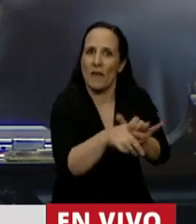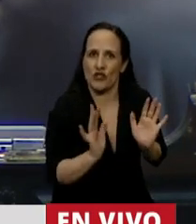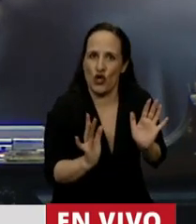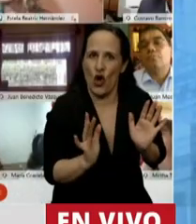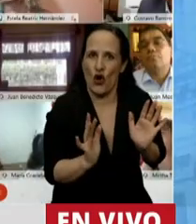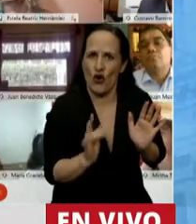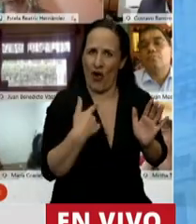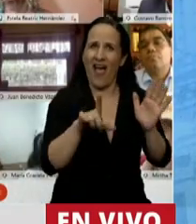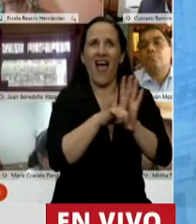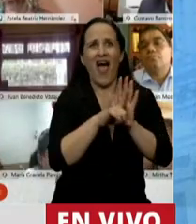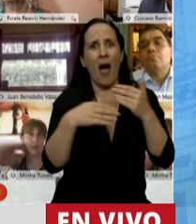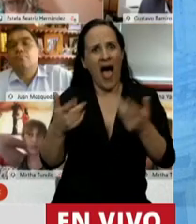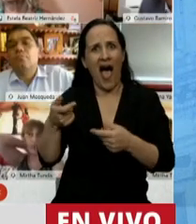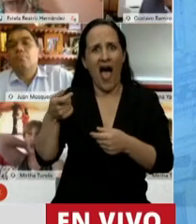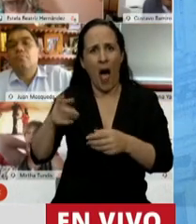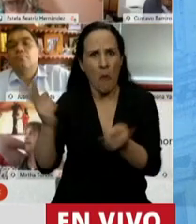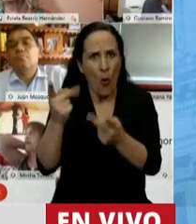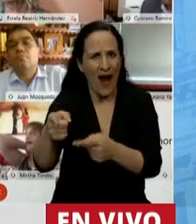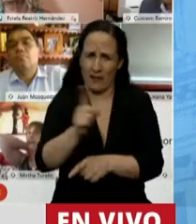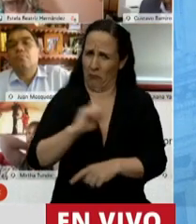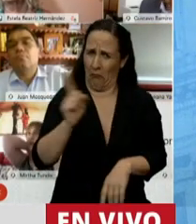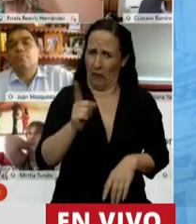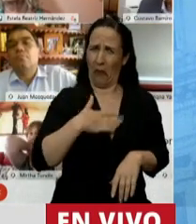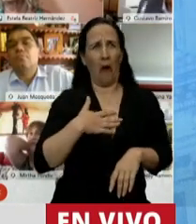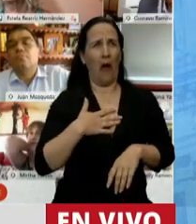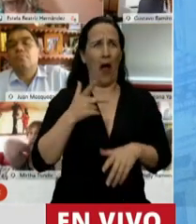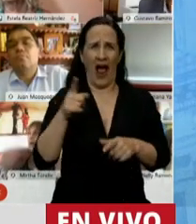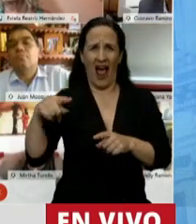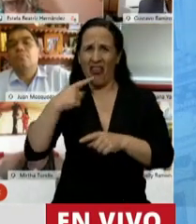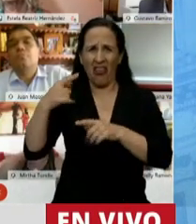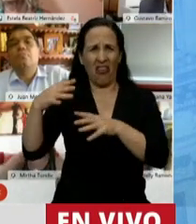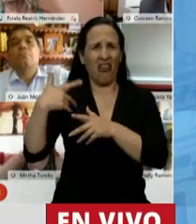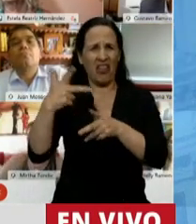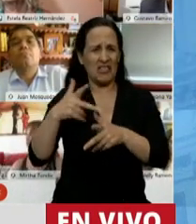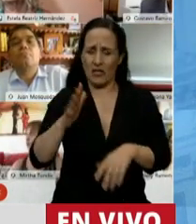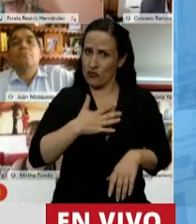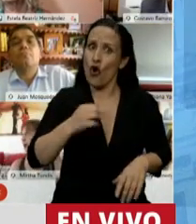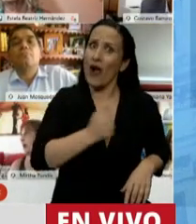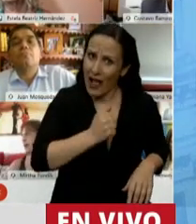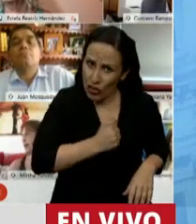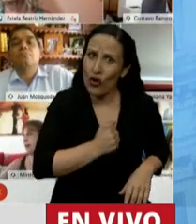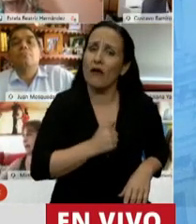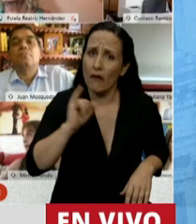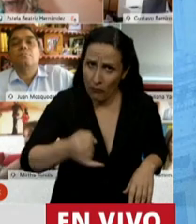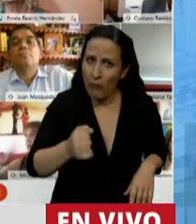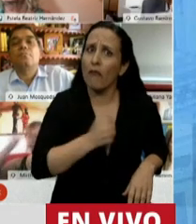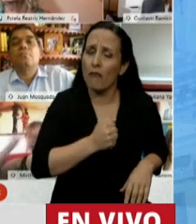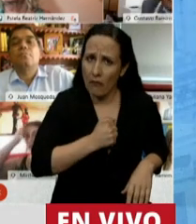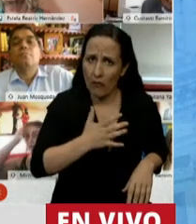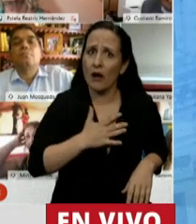legislando para la muerte yo no me voy a hacer cargo de esto que están diciendo soy católica y